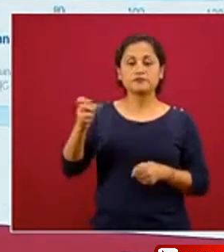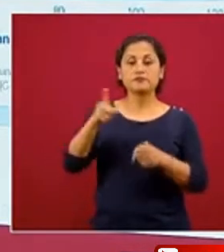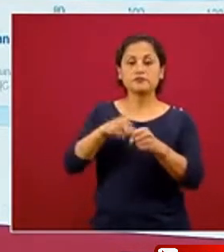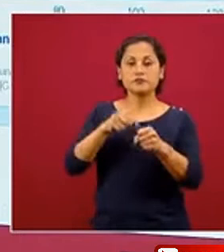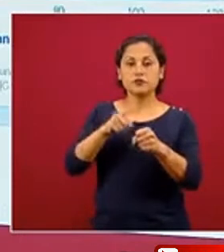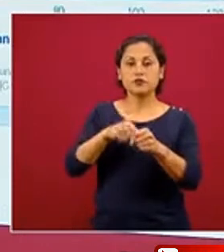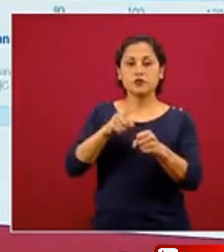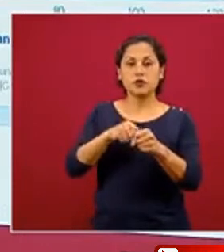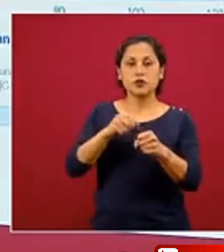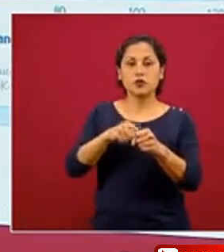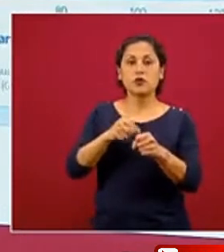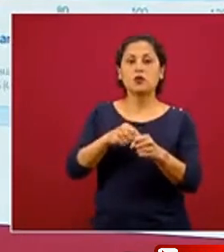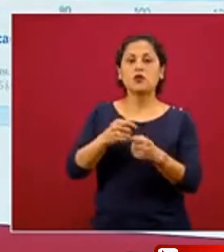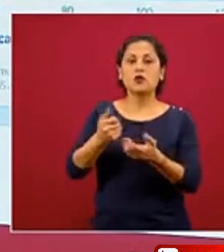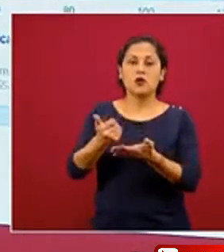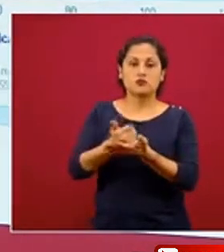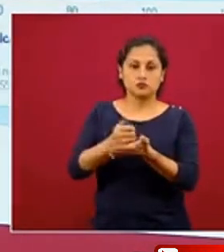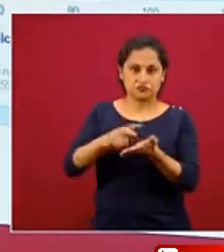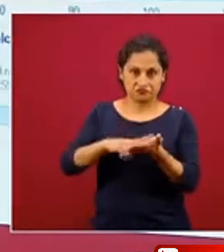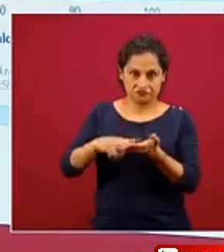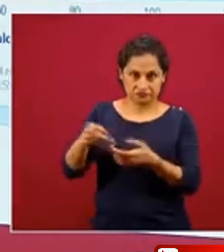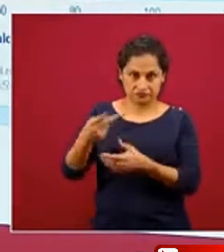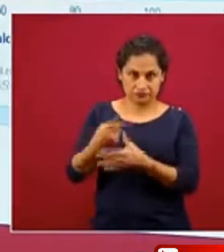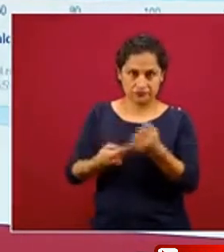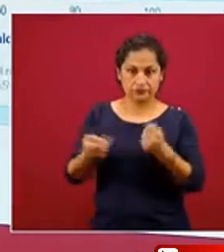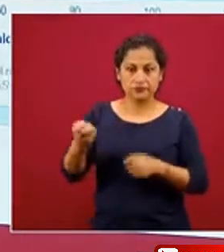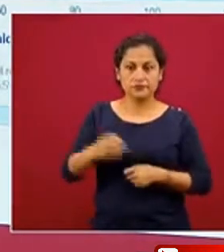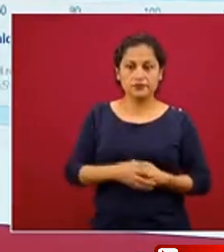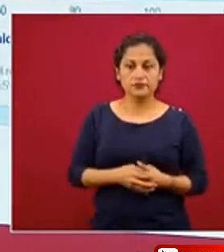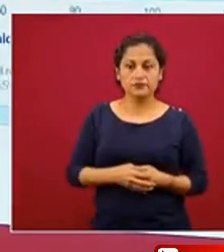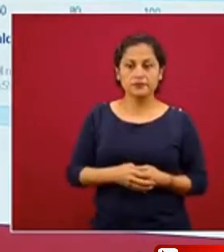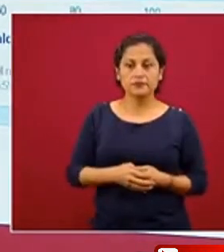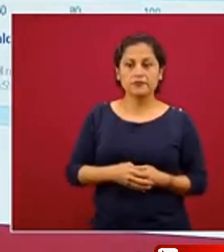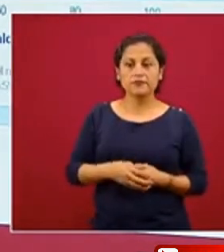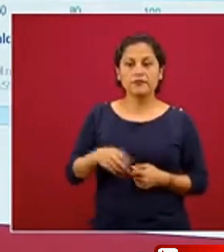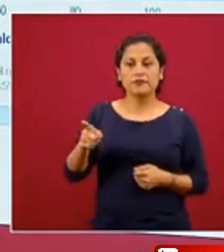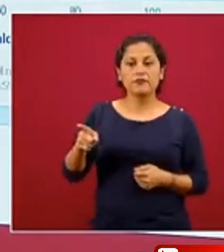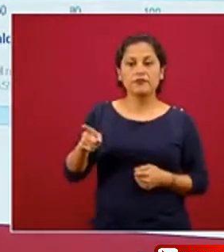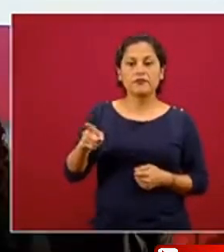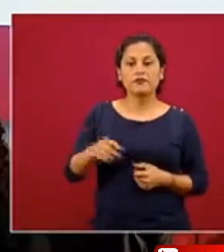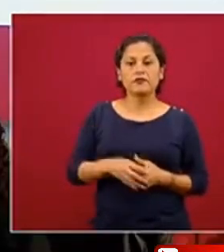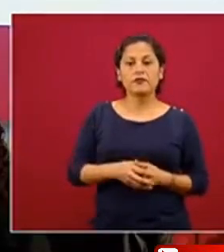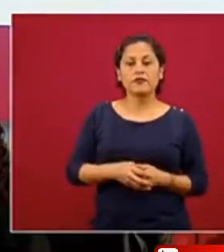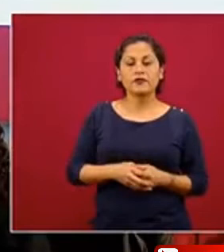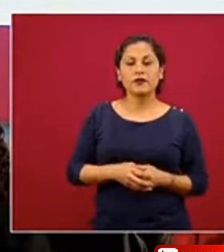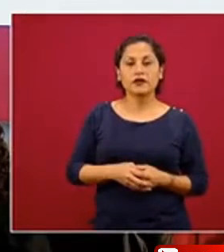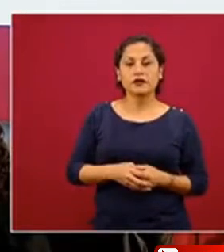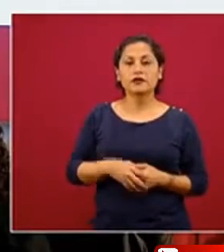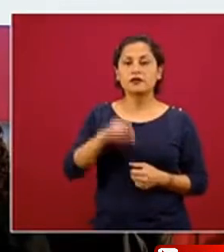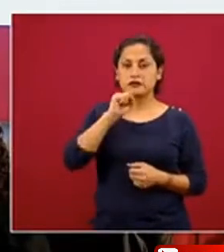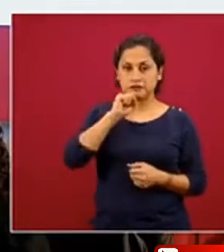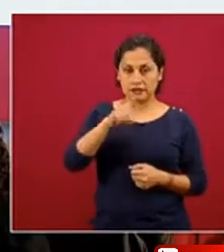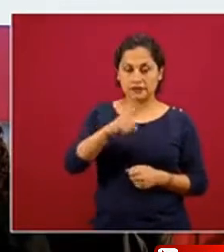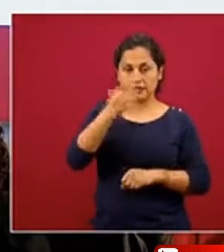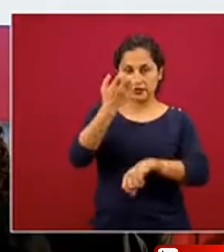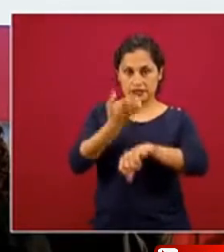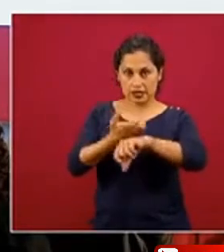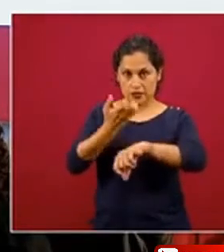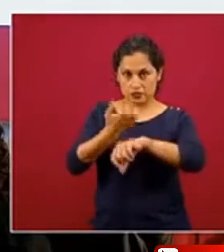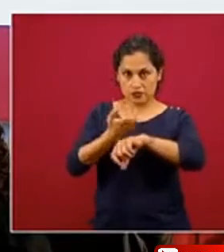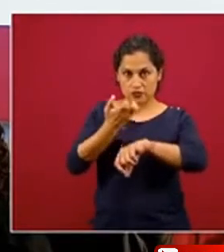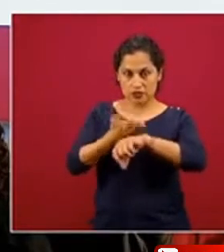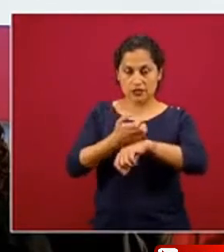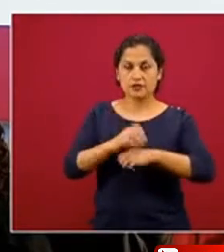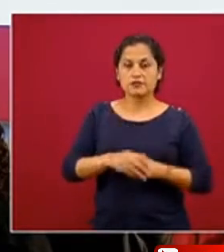turquesa. Pusimos también dos países del continente americano, nuestro inmediato vecino en el norte, Estados